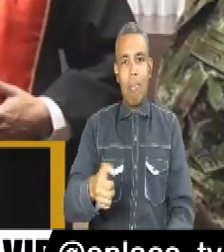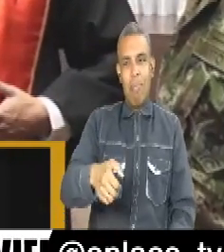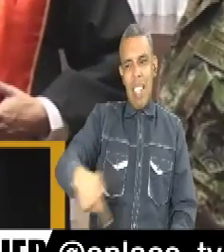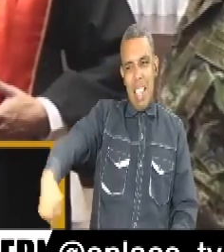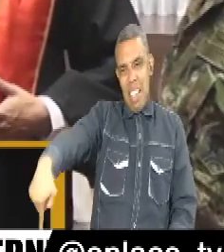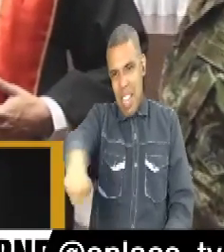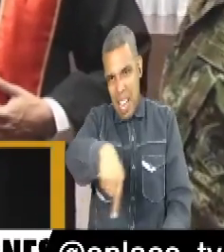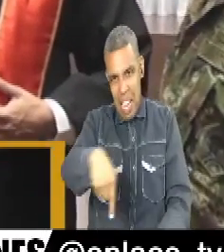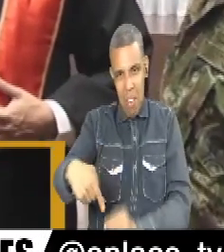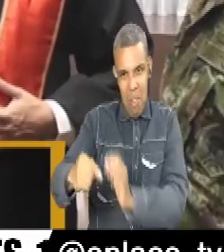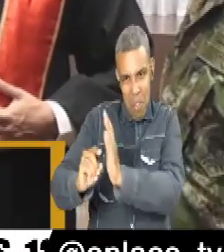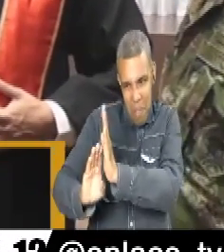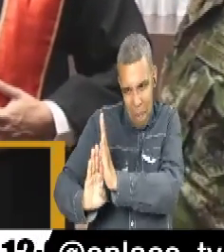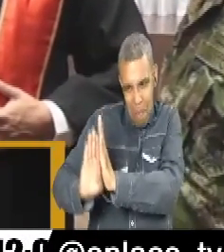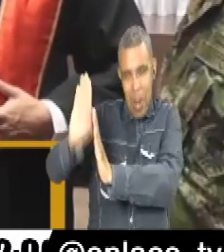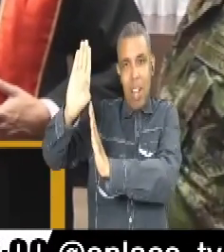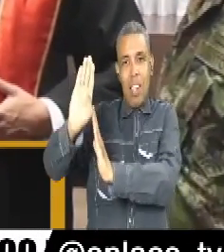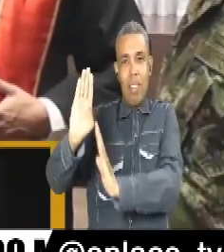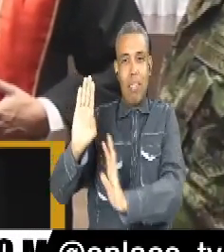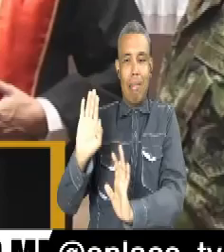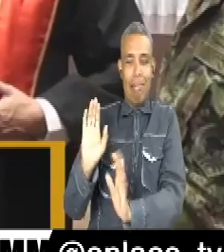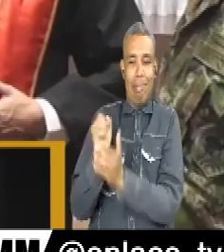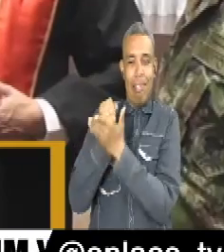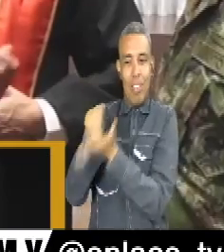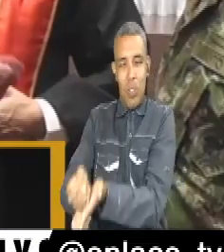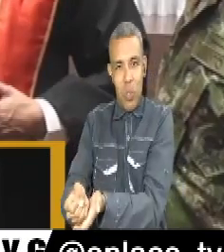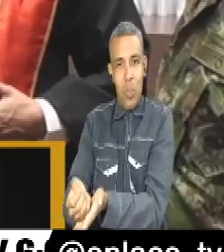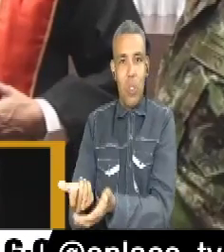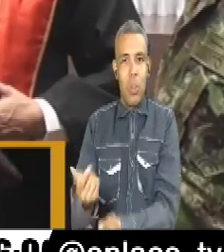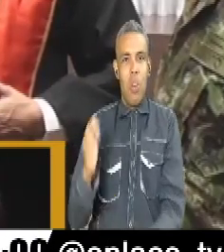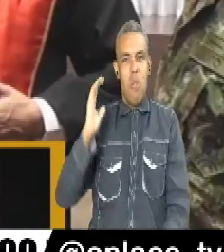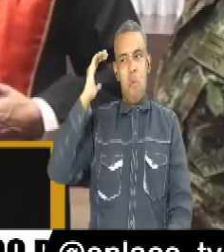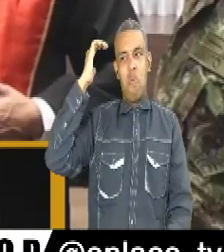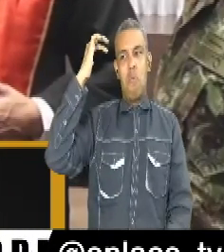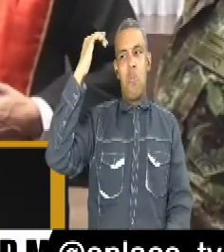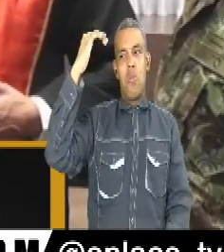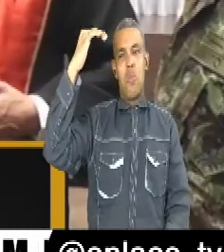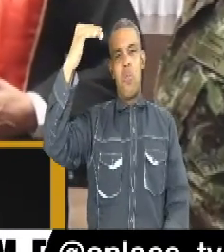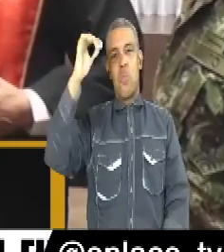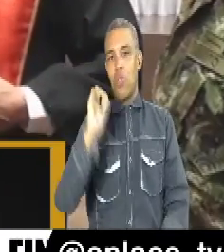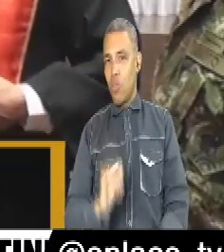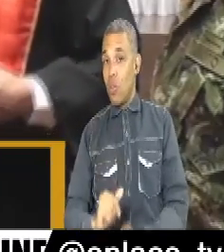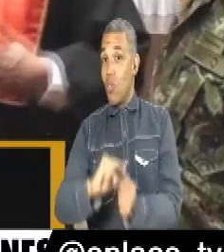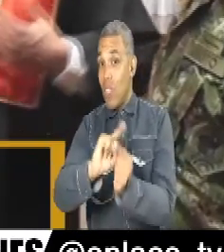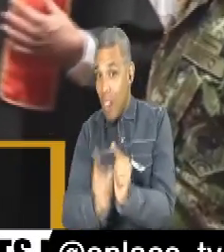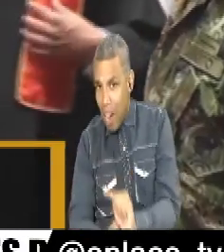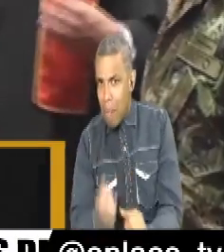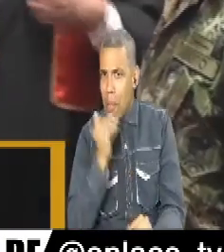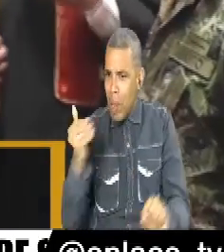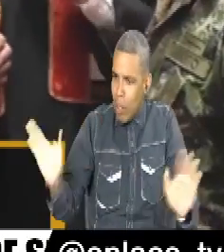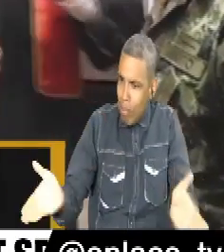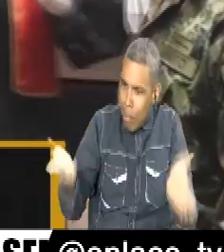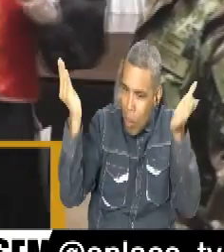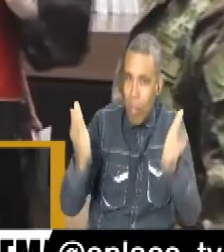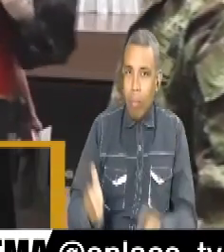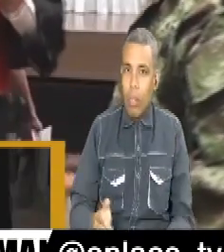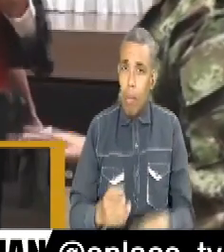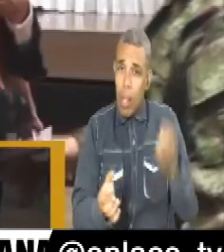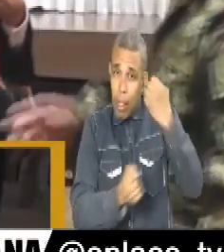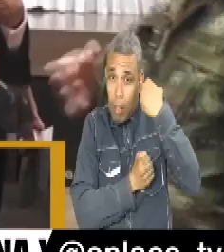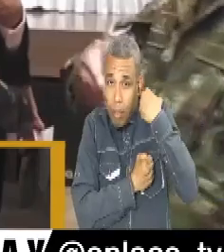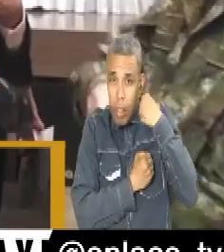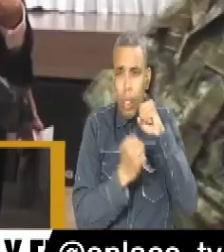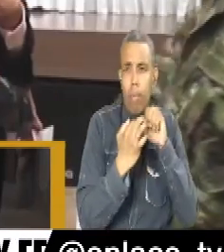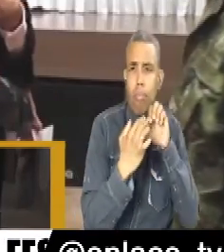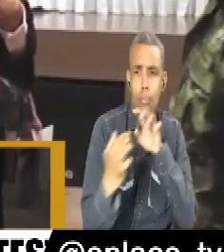como nosotros brindarles la oportunidad de que ellos tengan un mejor futuro, no solamente como sirviéndole a la patria en la parte